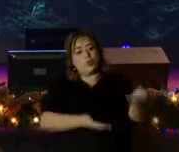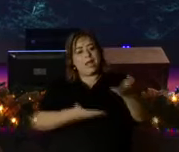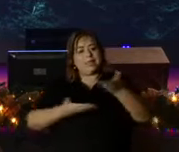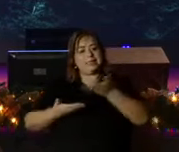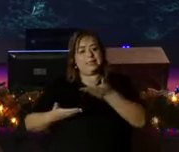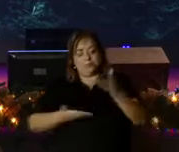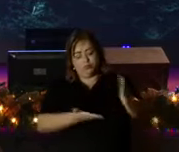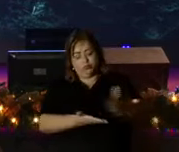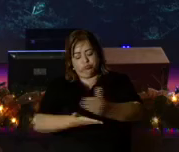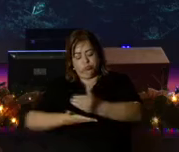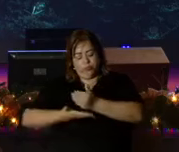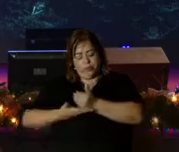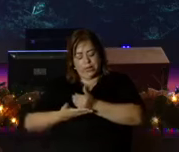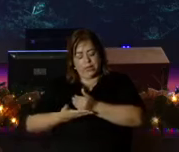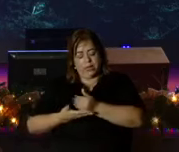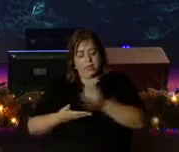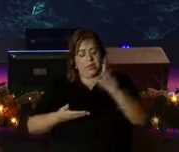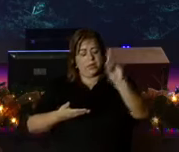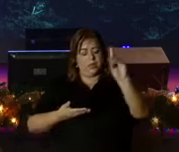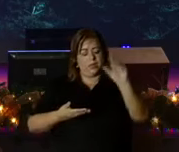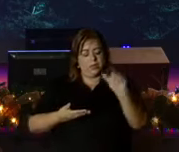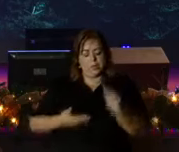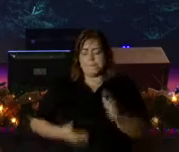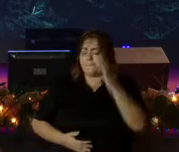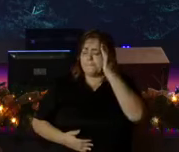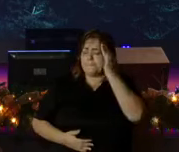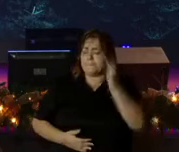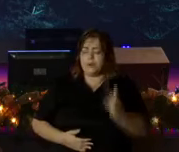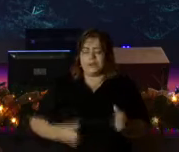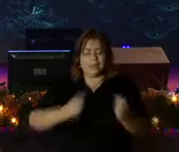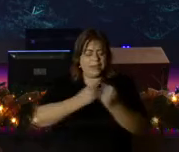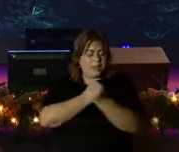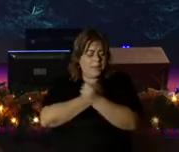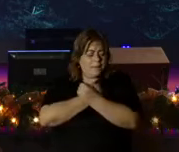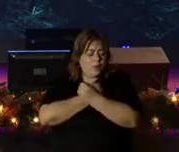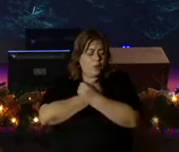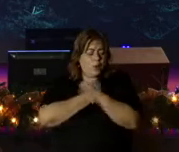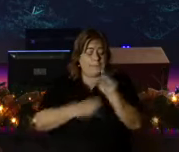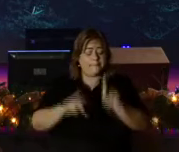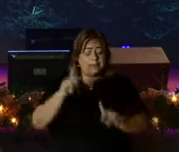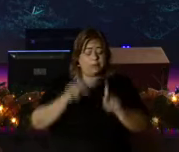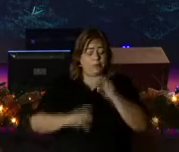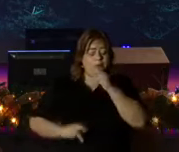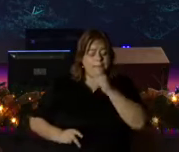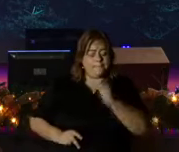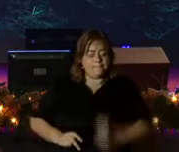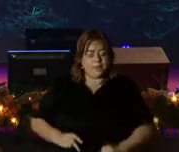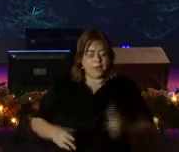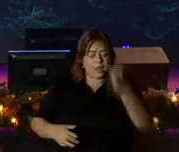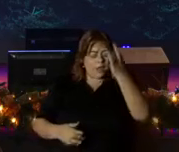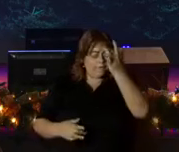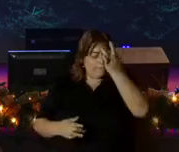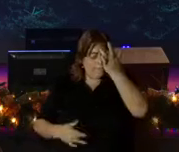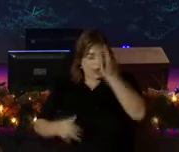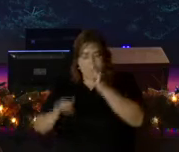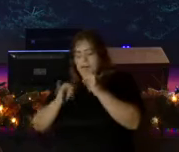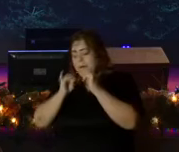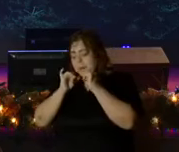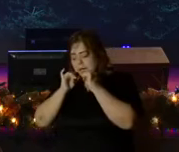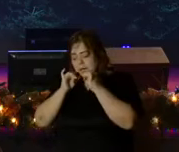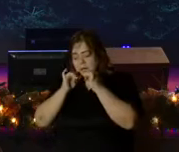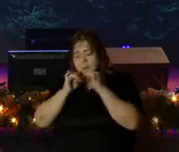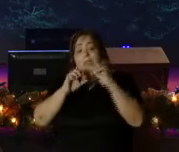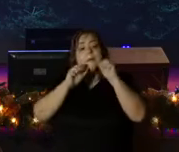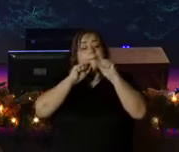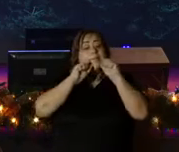ellos. Por amor al que está preso, por amor al que está postrado, por amor al anciano que no puede llegar. Señor,